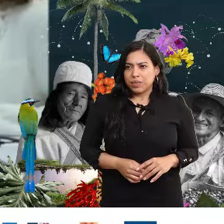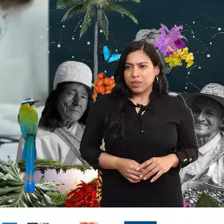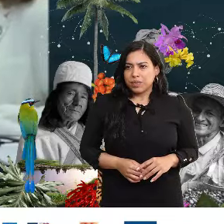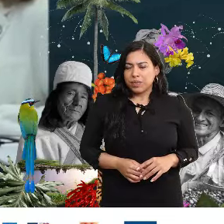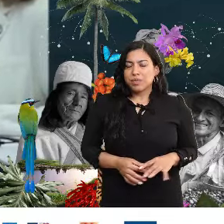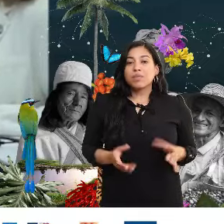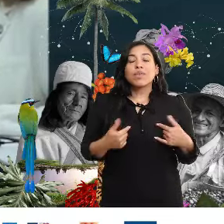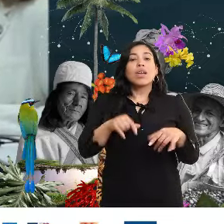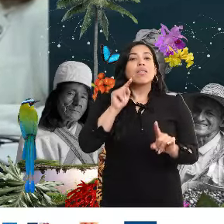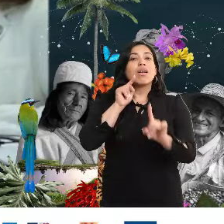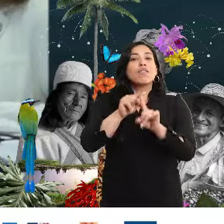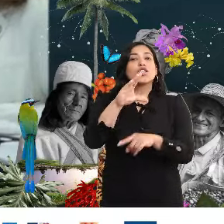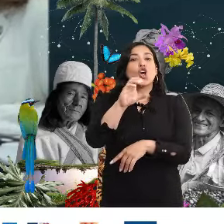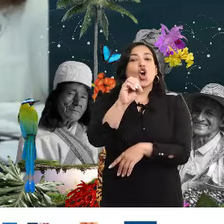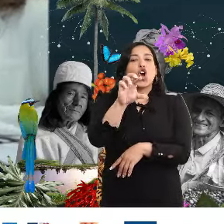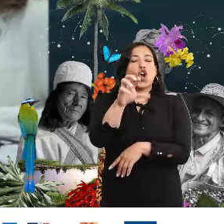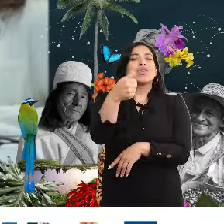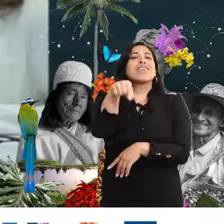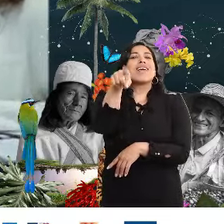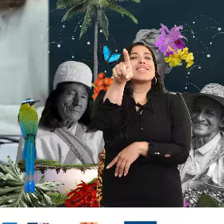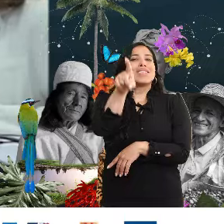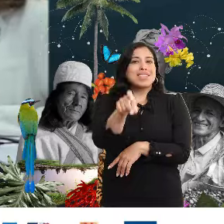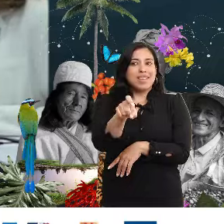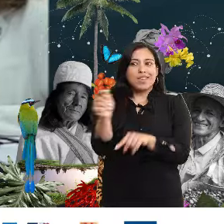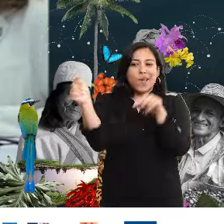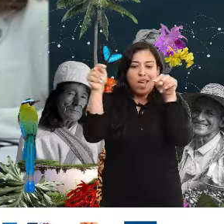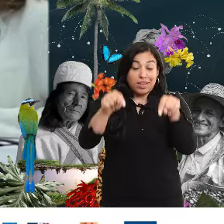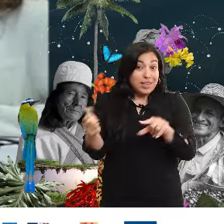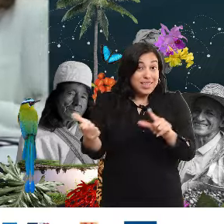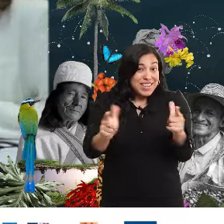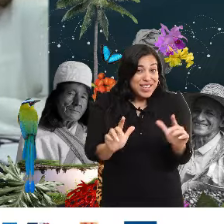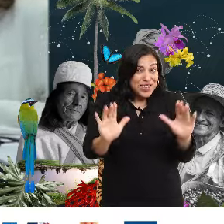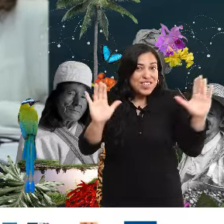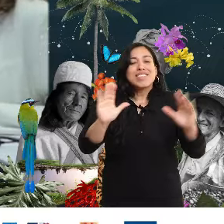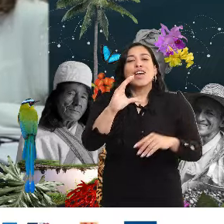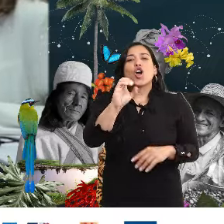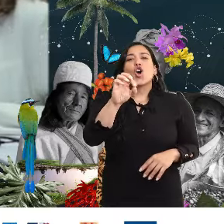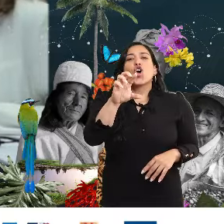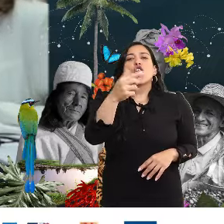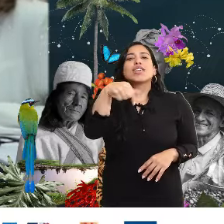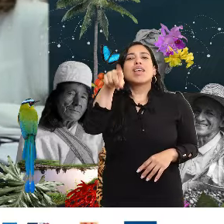a la COP16, que ya estamos en la COP16, o sea que el camino